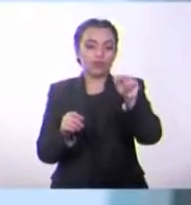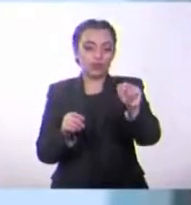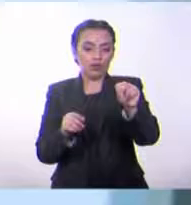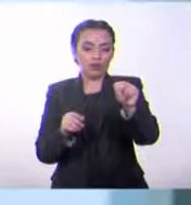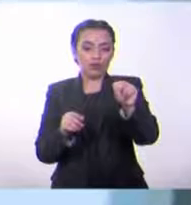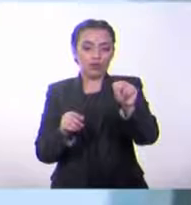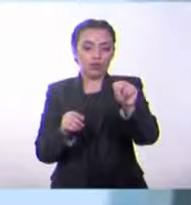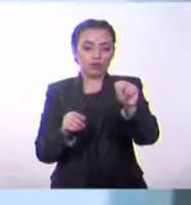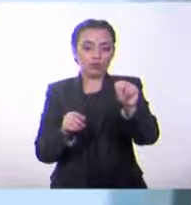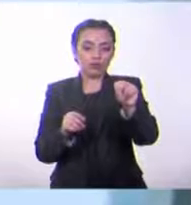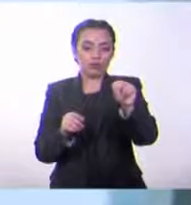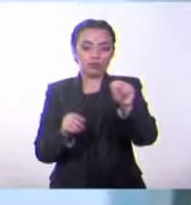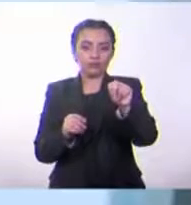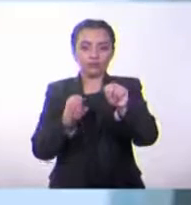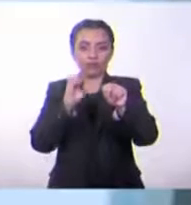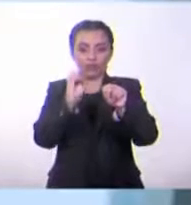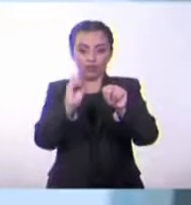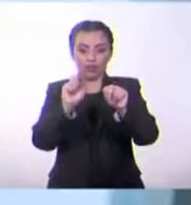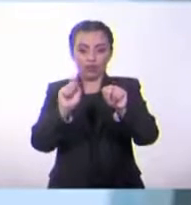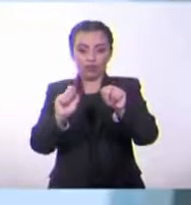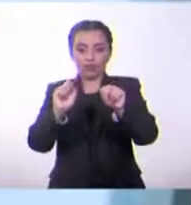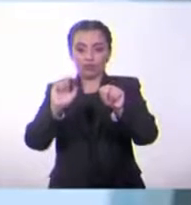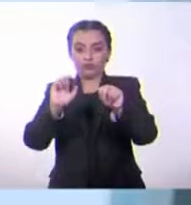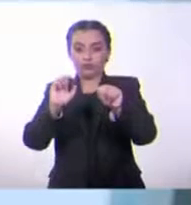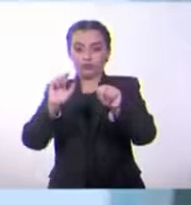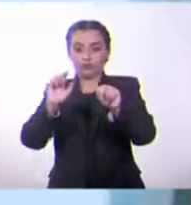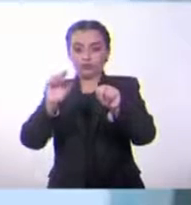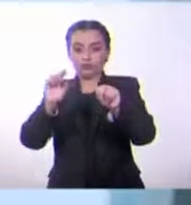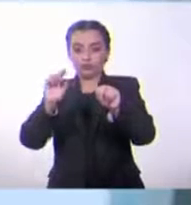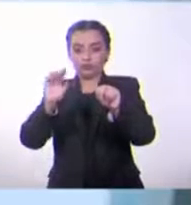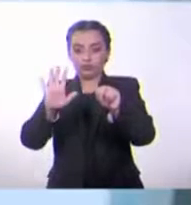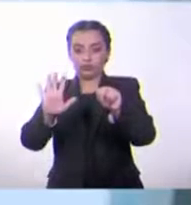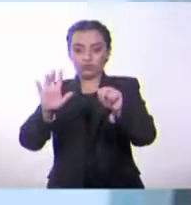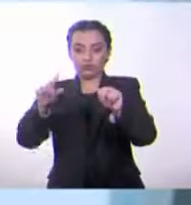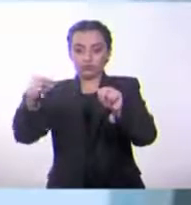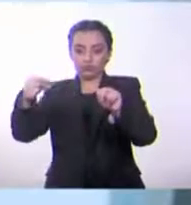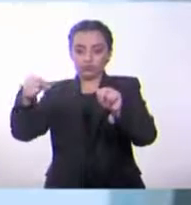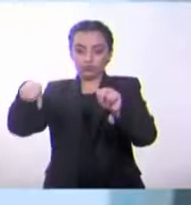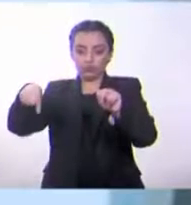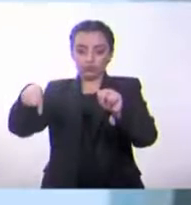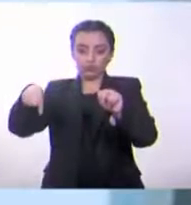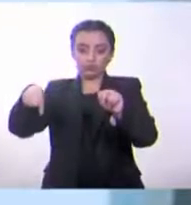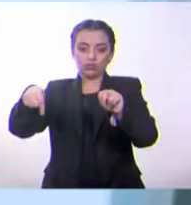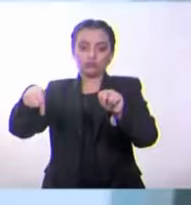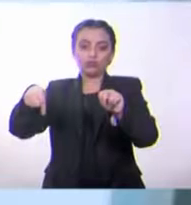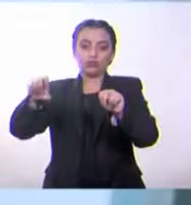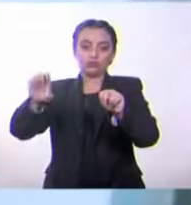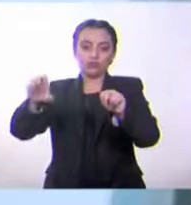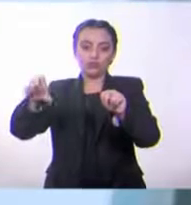equivalentes entre los litros de disolución, que el problema nos dice que son 5 litros.